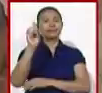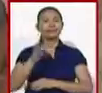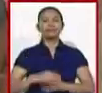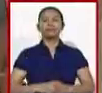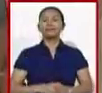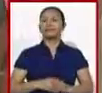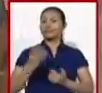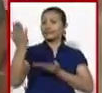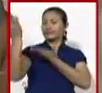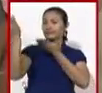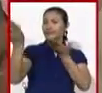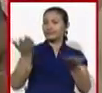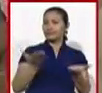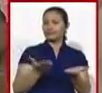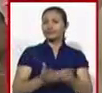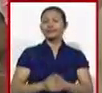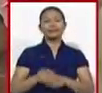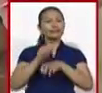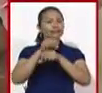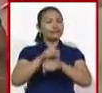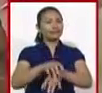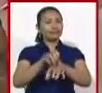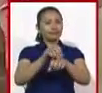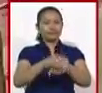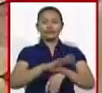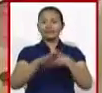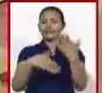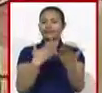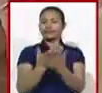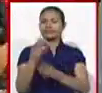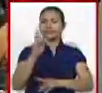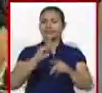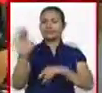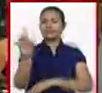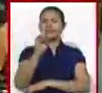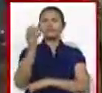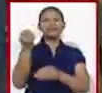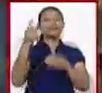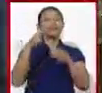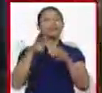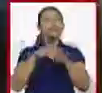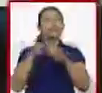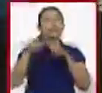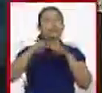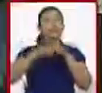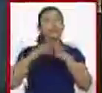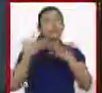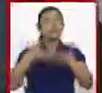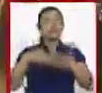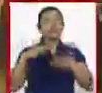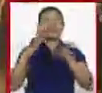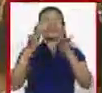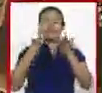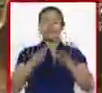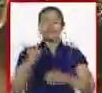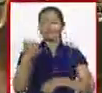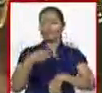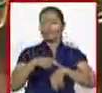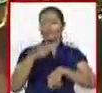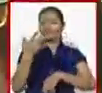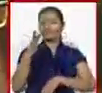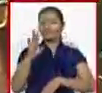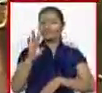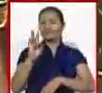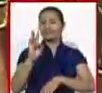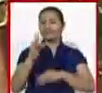país. Invitamos a la marcha a todo el pueblo boliviano que va a partir de la Plaza del Estudiante a las 18